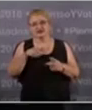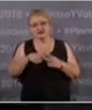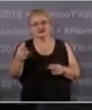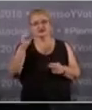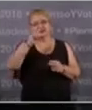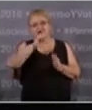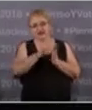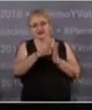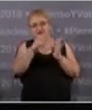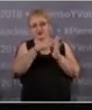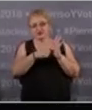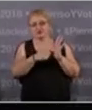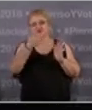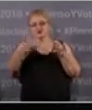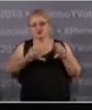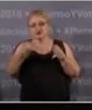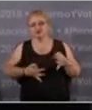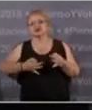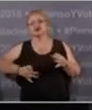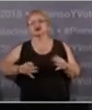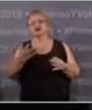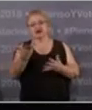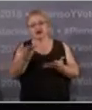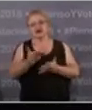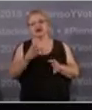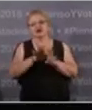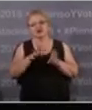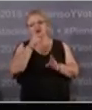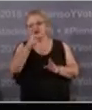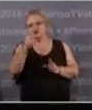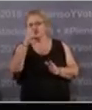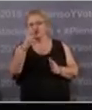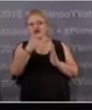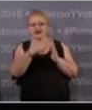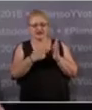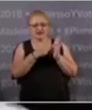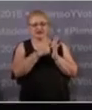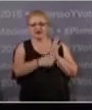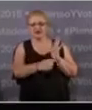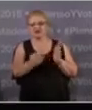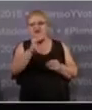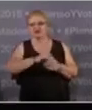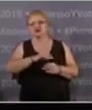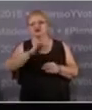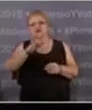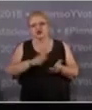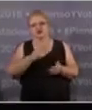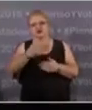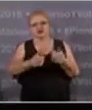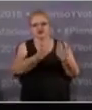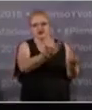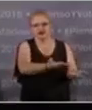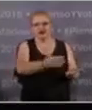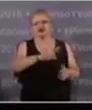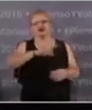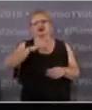Seguridad Interior, podamos legislar en materia de un régimen transitorio que permita el regreso de las Fuerzas Armadas